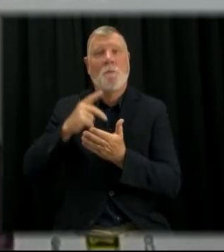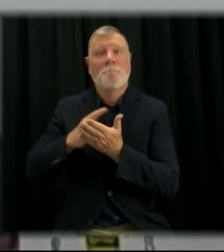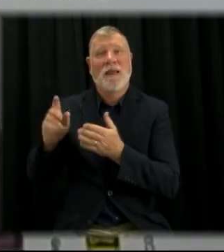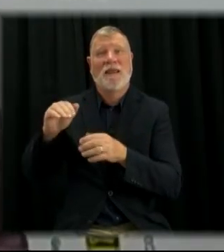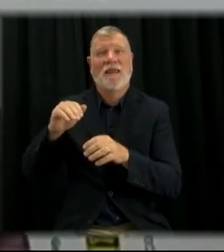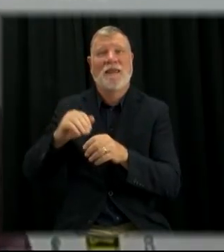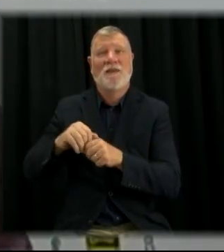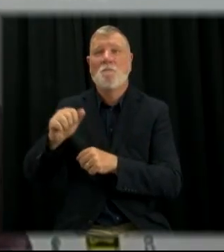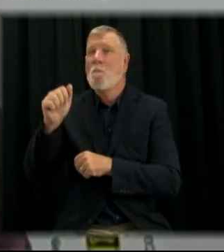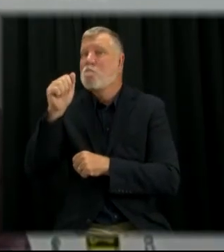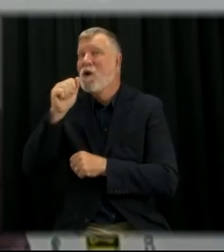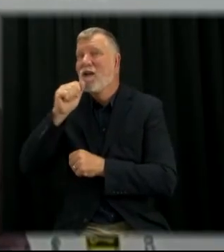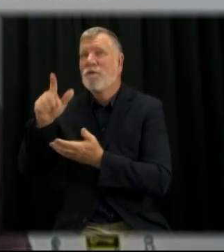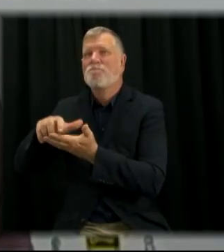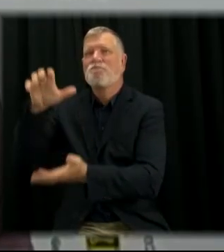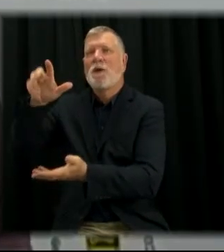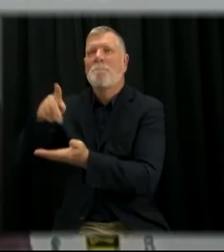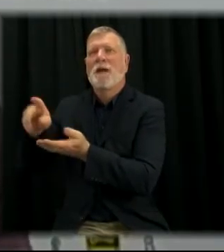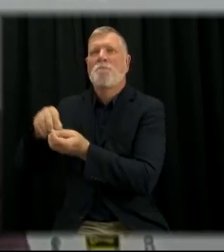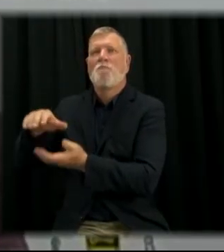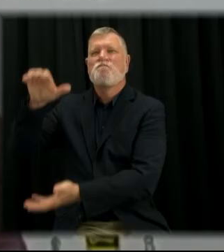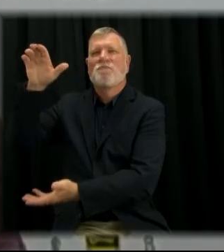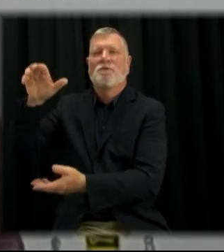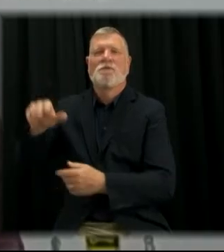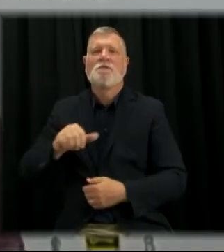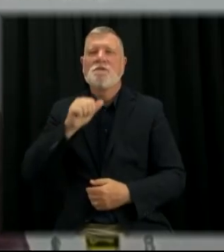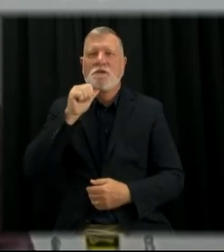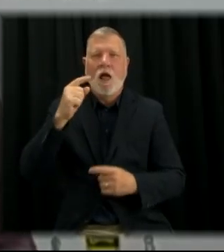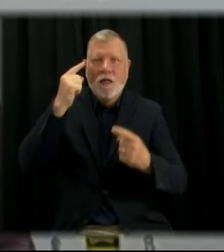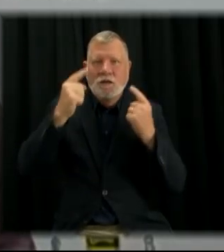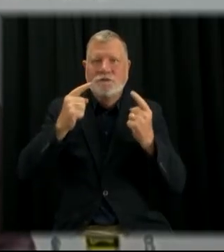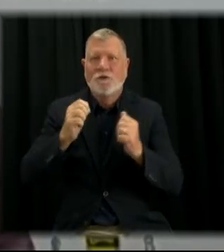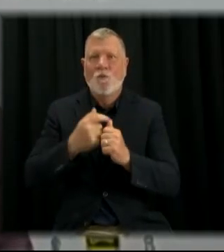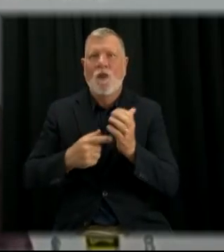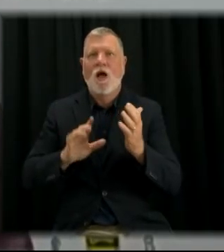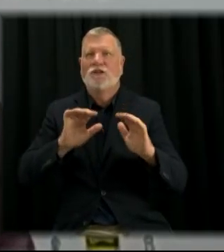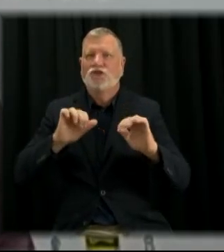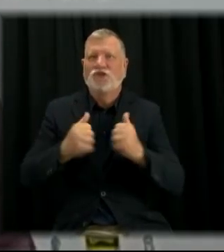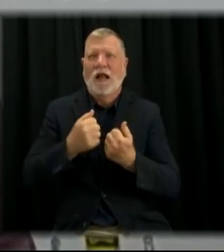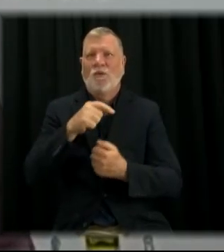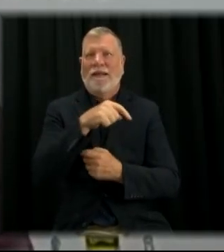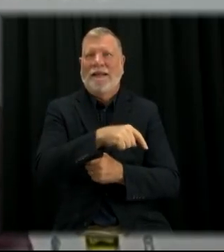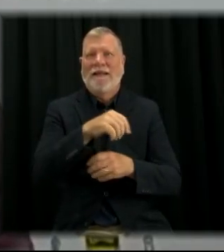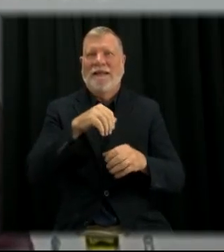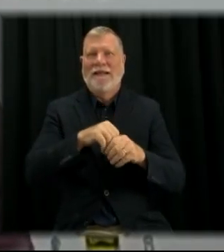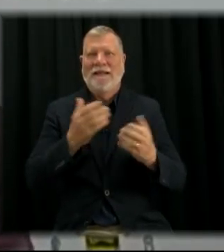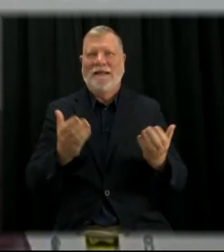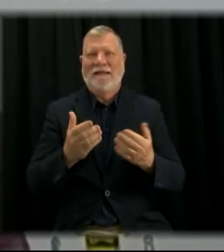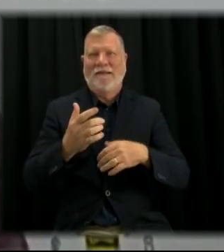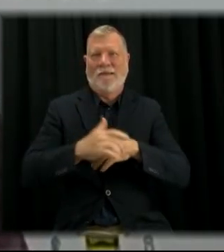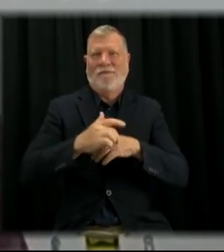comparada con los del sector privado, sin tomar en consideración todos los